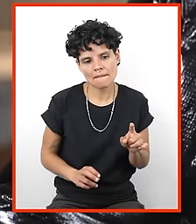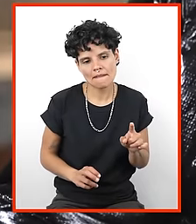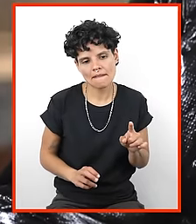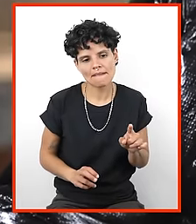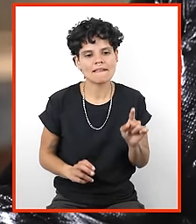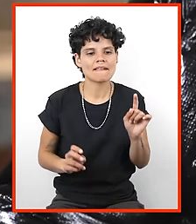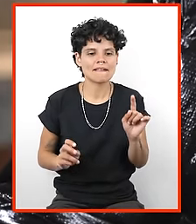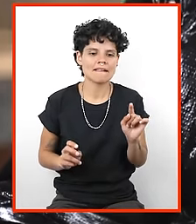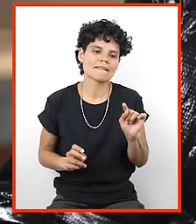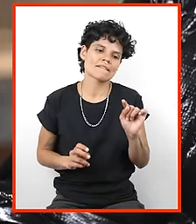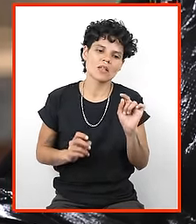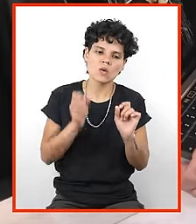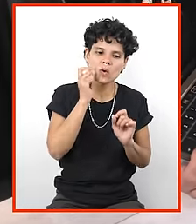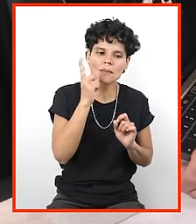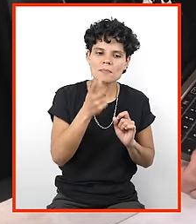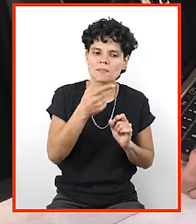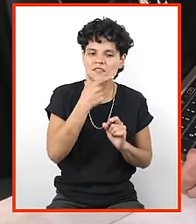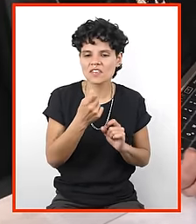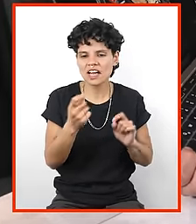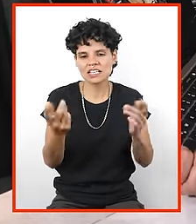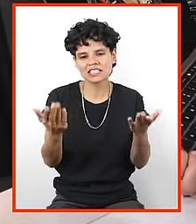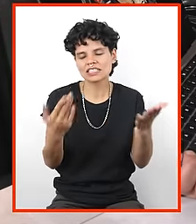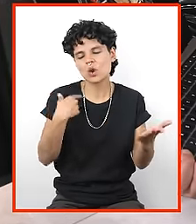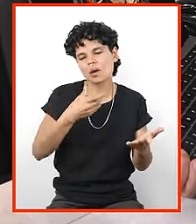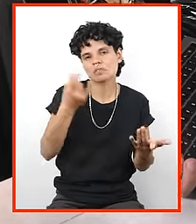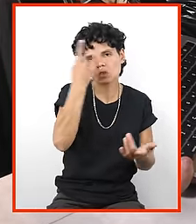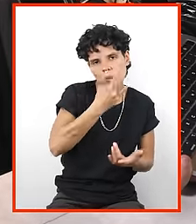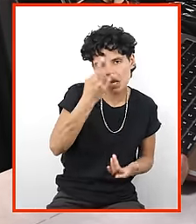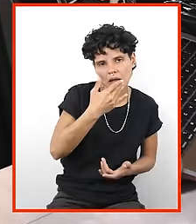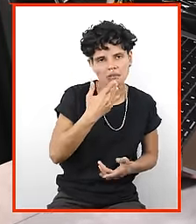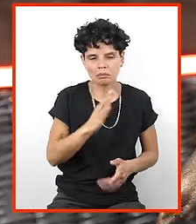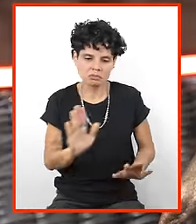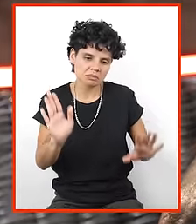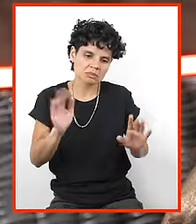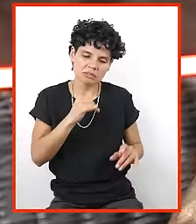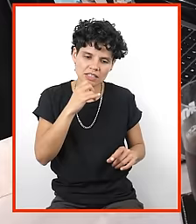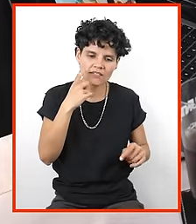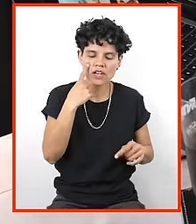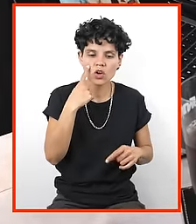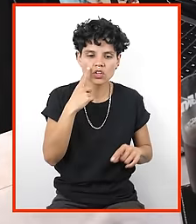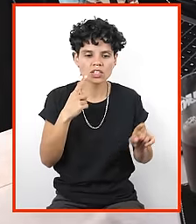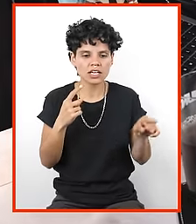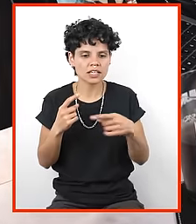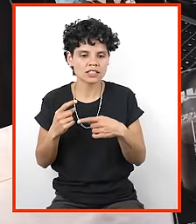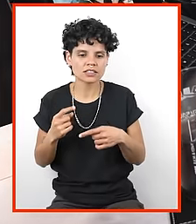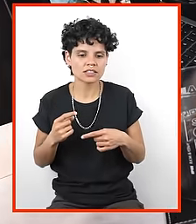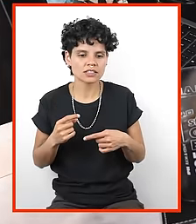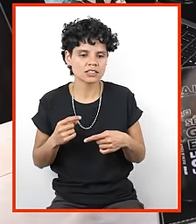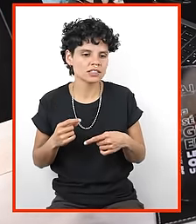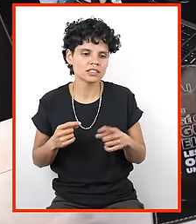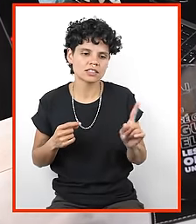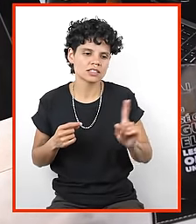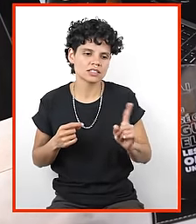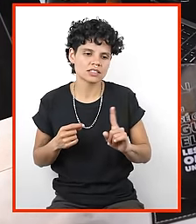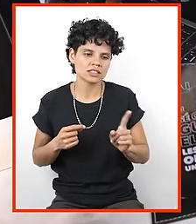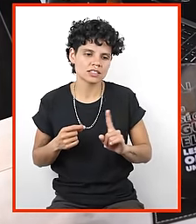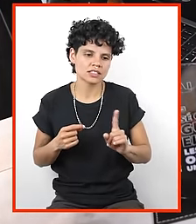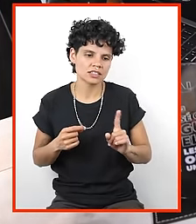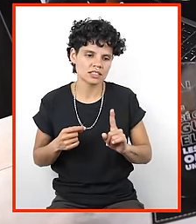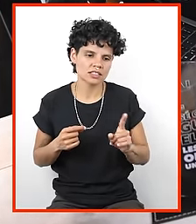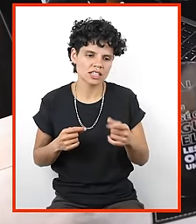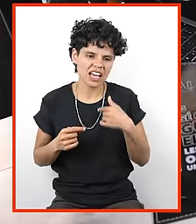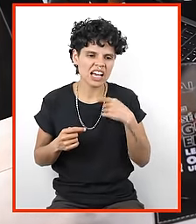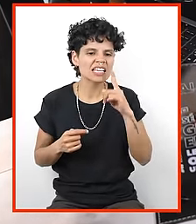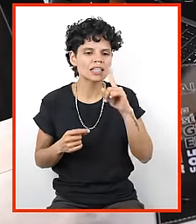fácil. Ahí. No, esa no, porque puedo quedar de curado. Esa también puede ser. A ver, la otra. ¿Esa? No, esa no. Ahí, oye, ¿sabéis